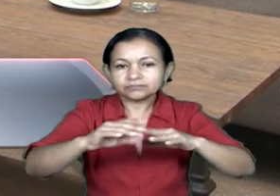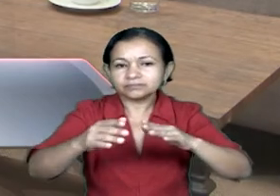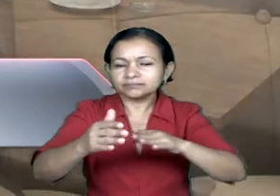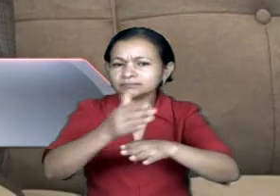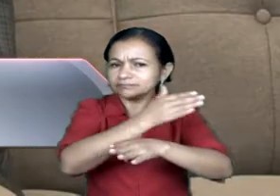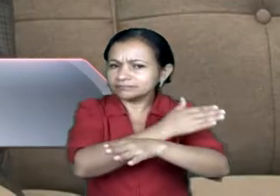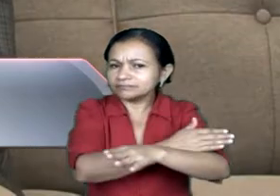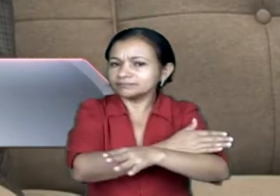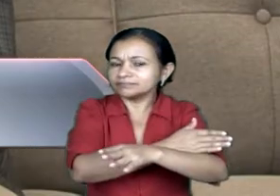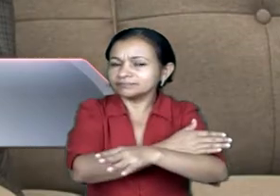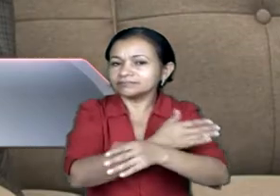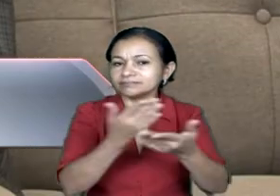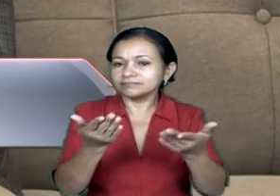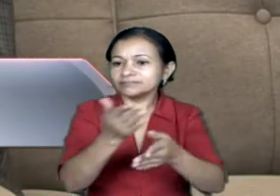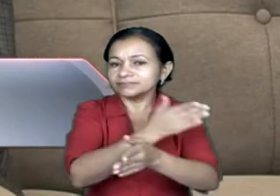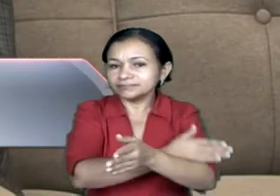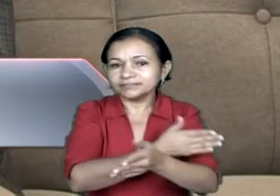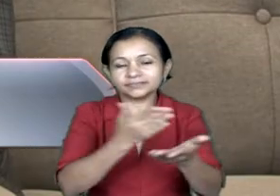poco